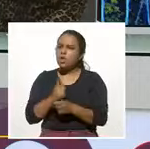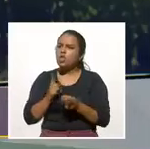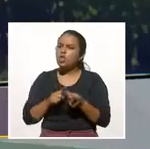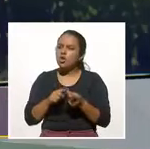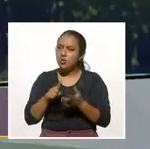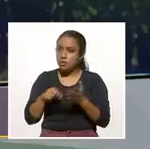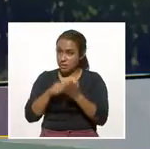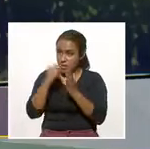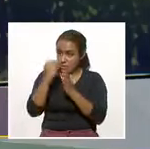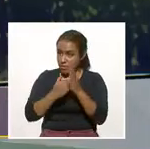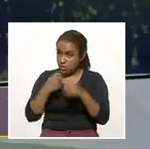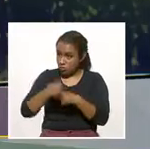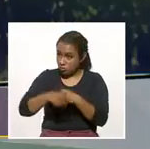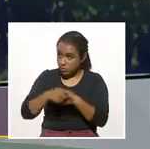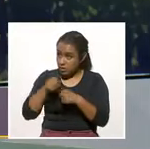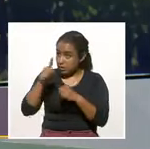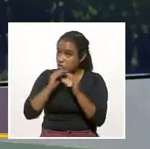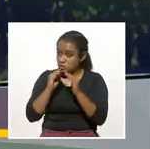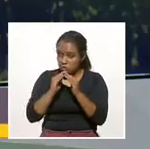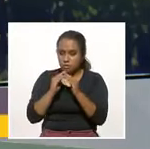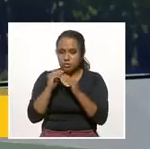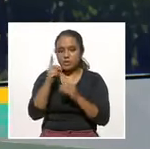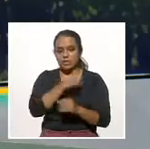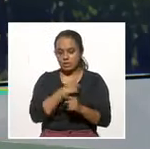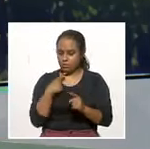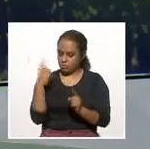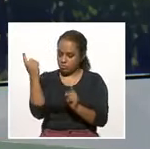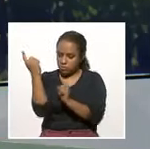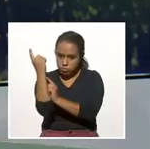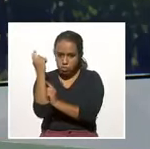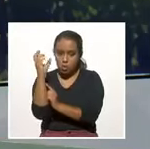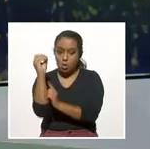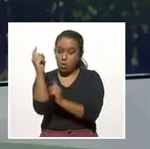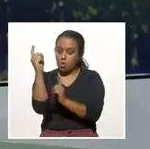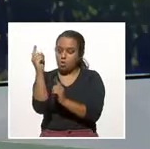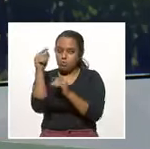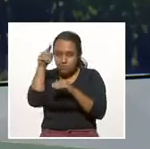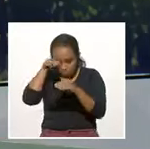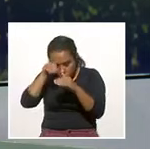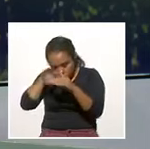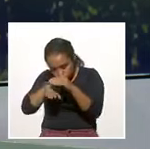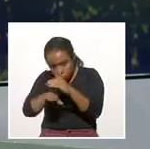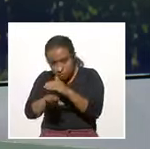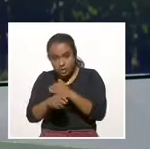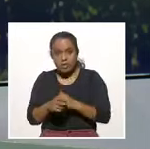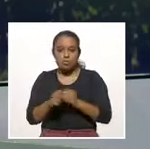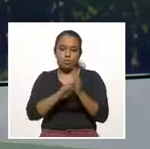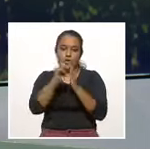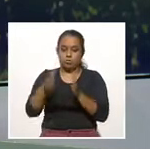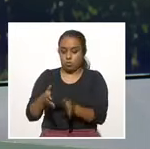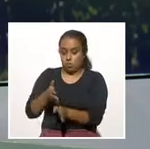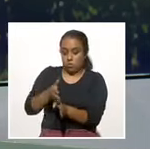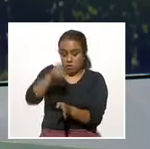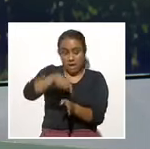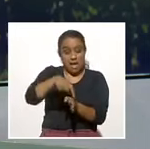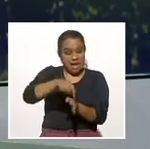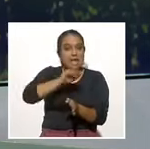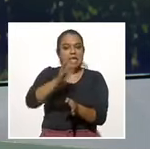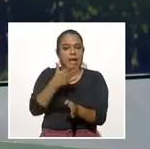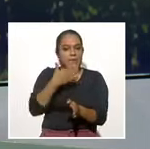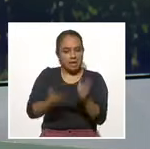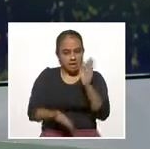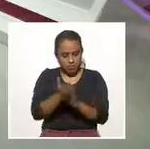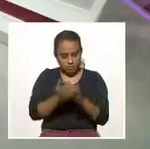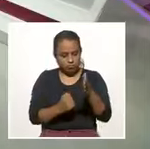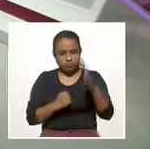zonas de menor riesgo dentro del inmueble y refugiarse o replegarse hacia ellas. Puede ser un muro que esté bien construido, que tenga